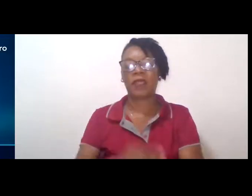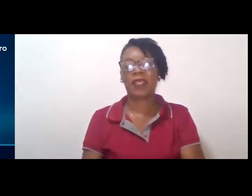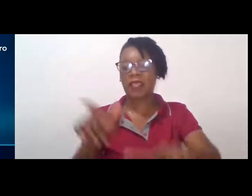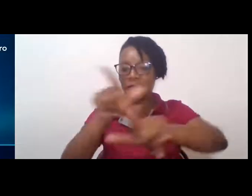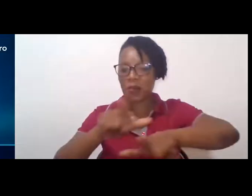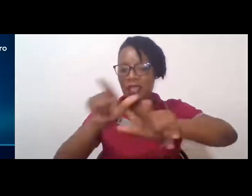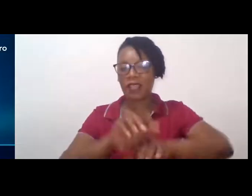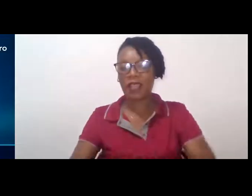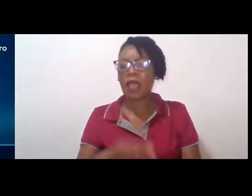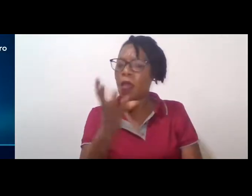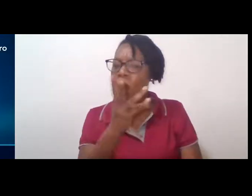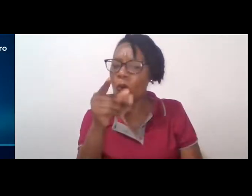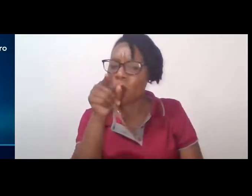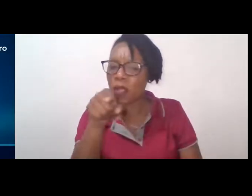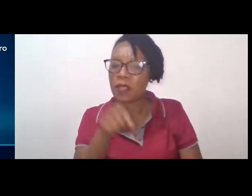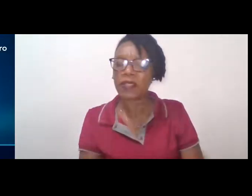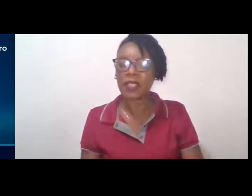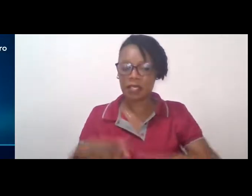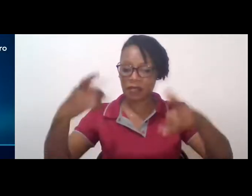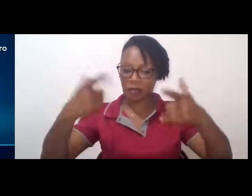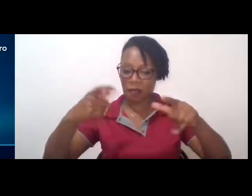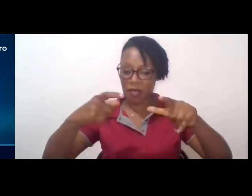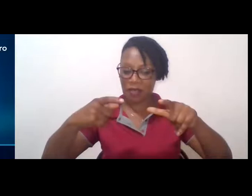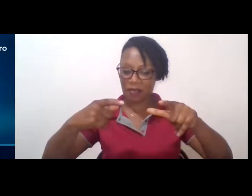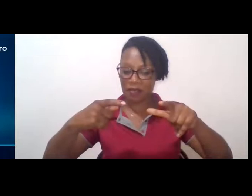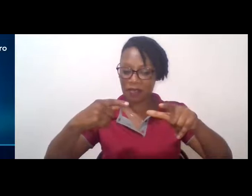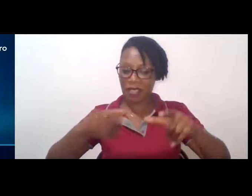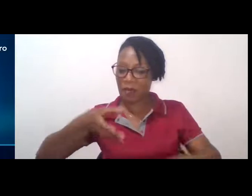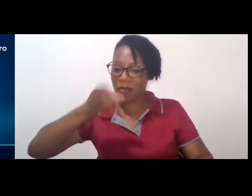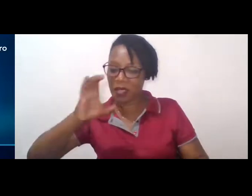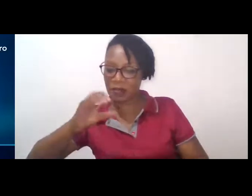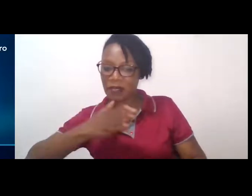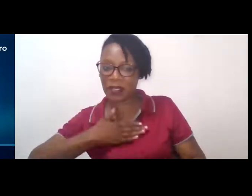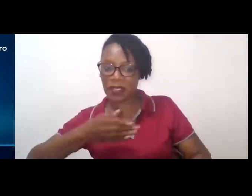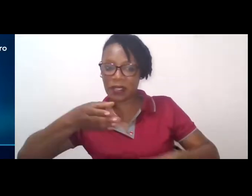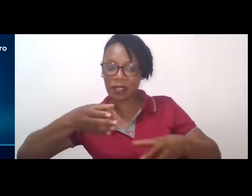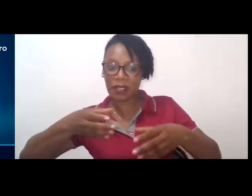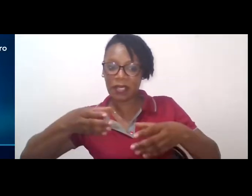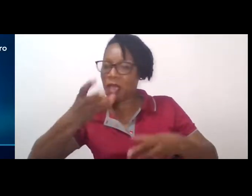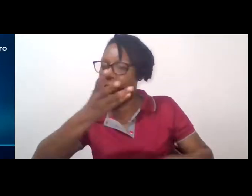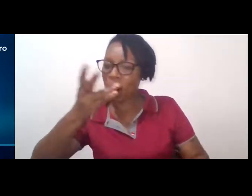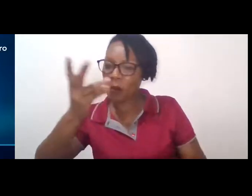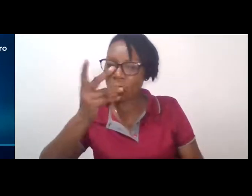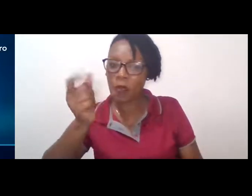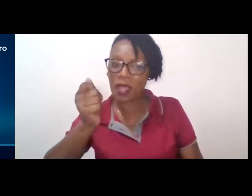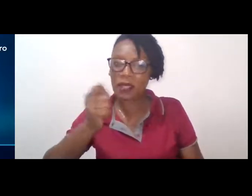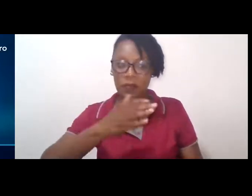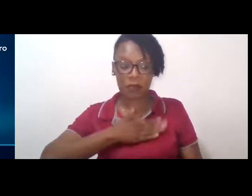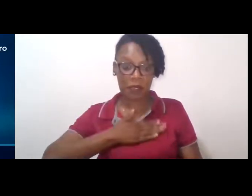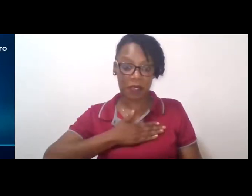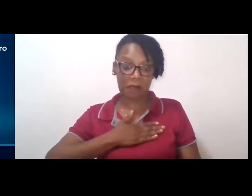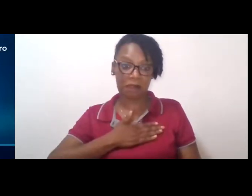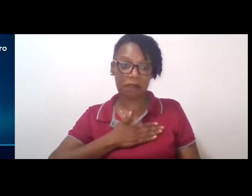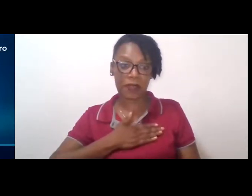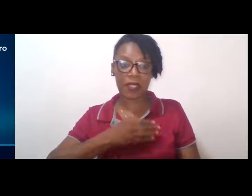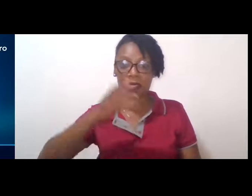ustedes usan X plato para comer y X vaso para comer? ¿Cuántos de ustedes o mi persona, cuando vamos a